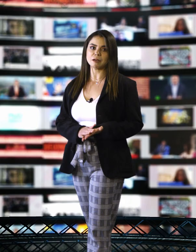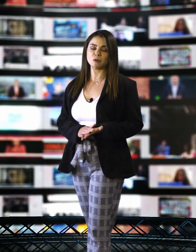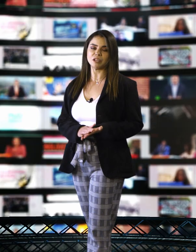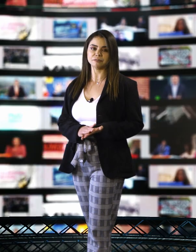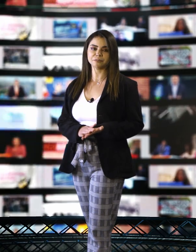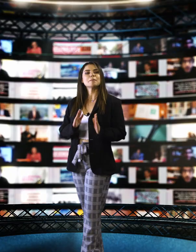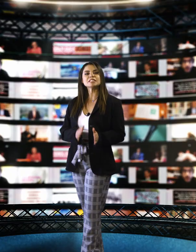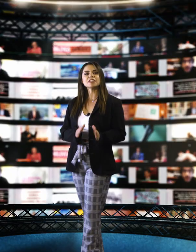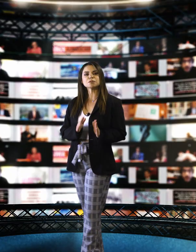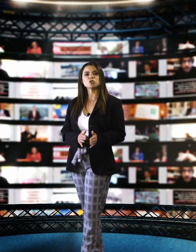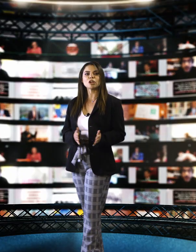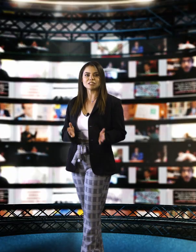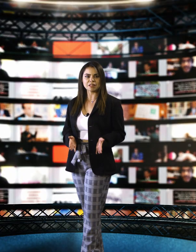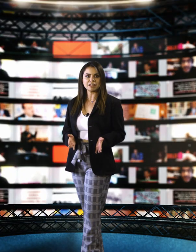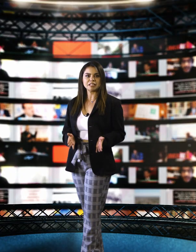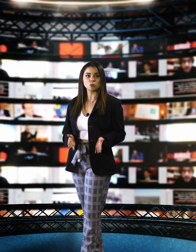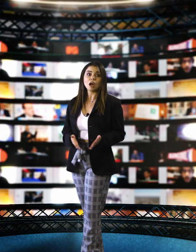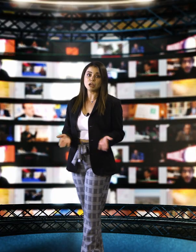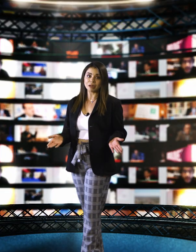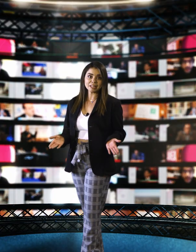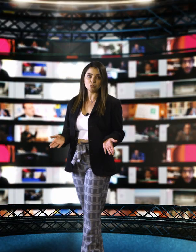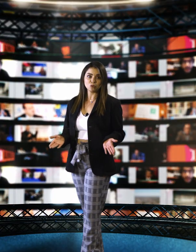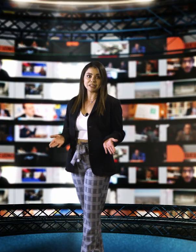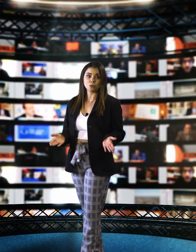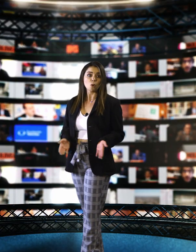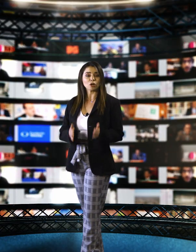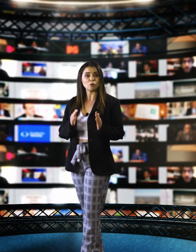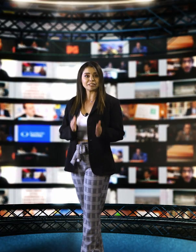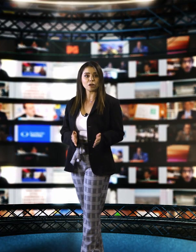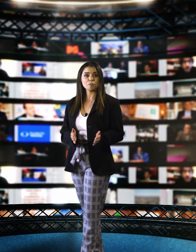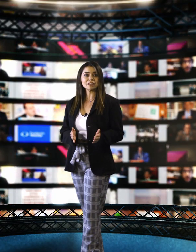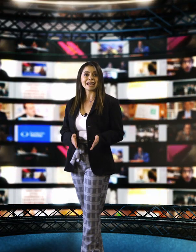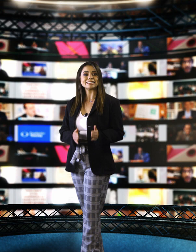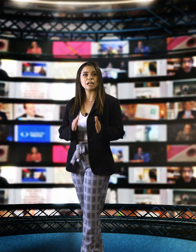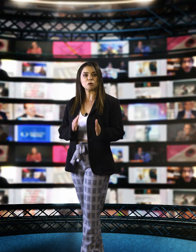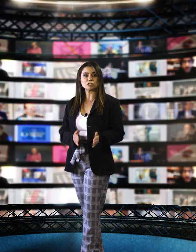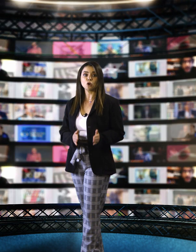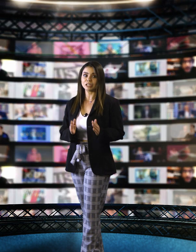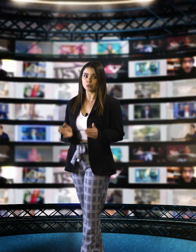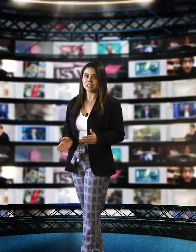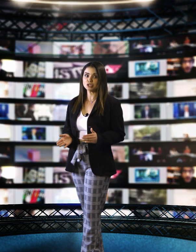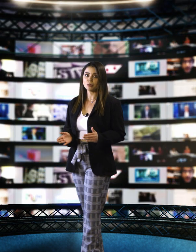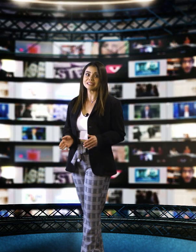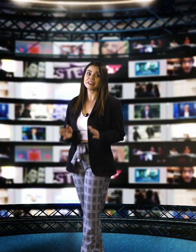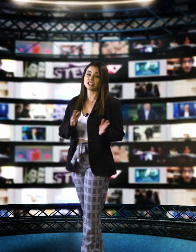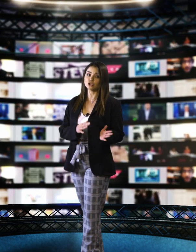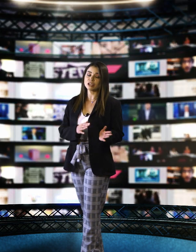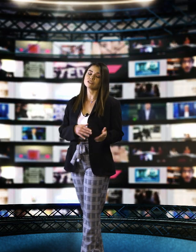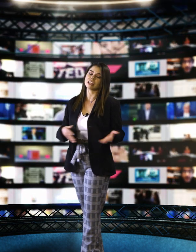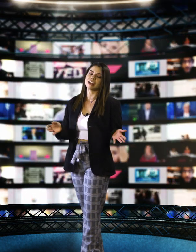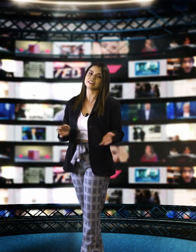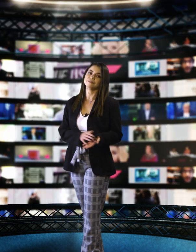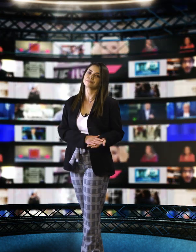también se les va a vacunar. El presidente respondió que lo están analizando, al igual que en el mundo entero, porque lo que se recomienda es que la vacunación contra COVID-19 sea de